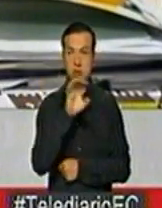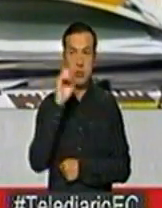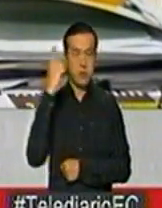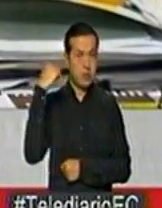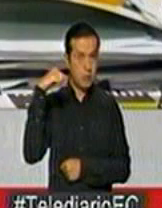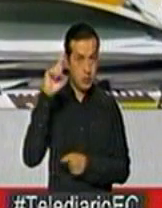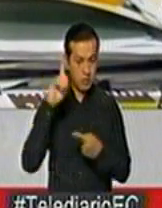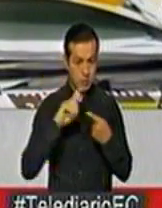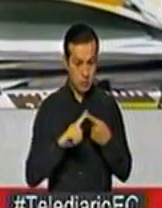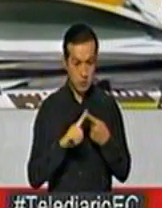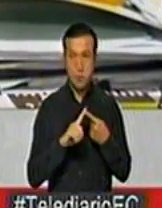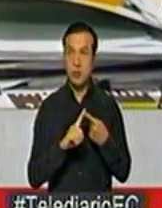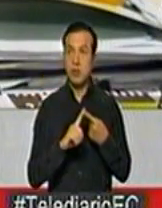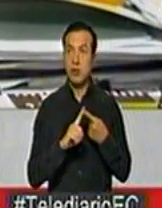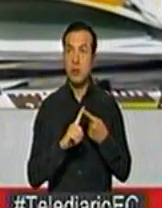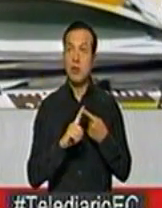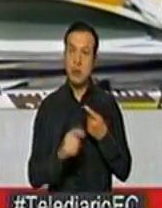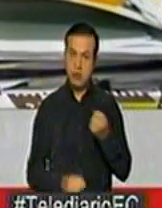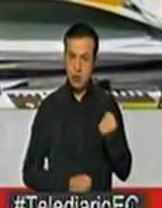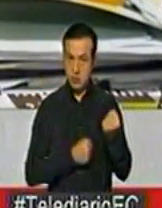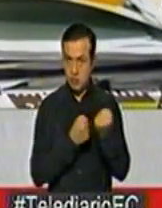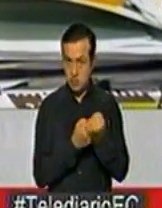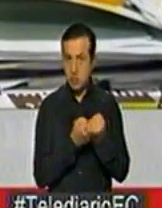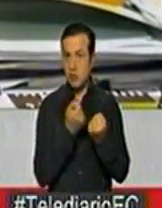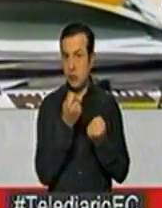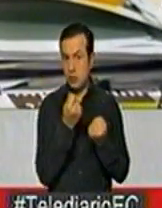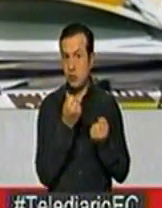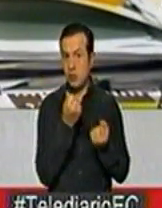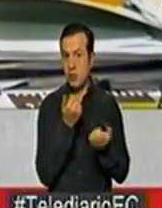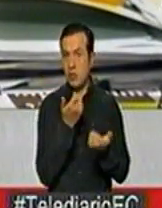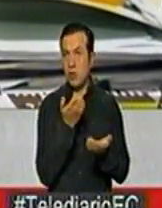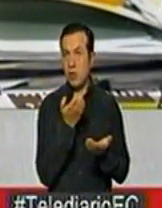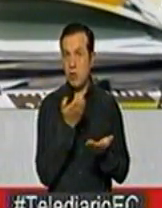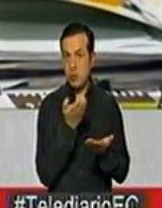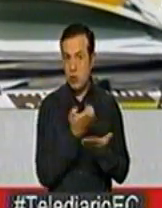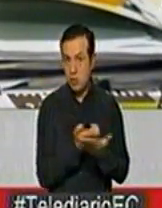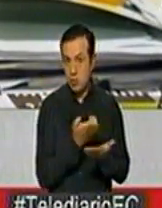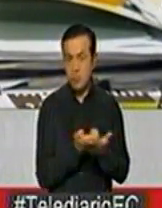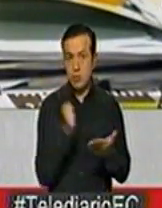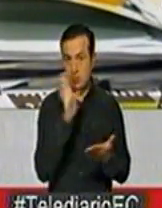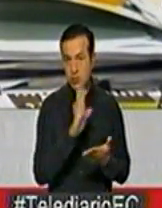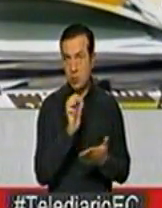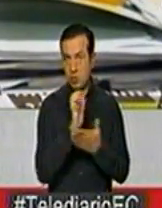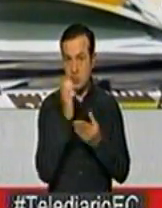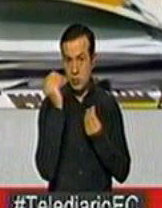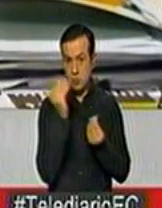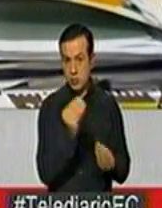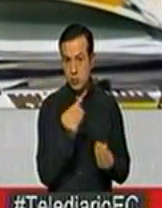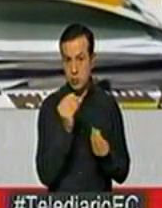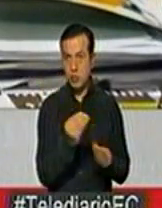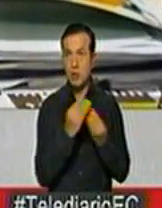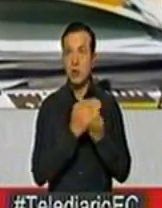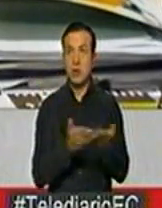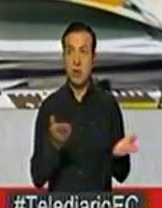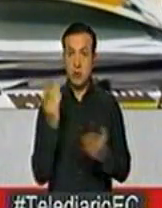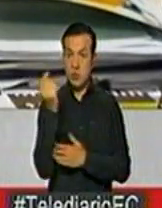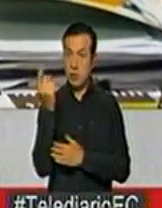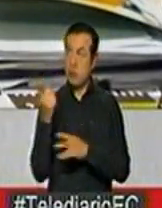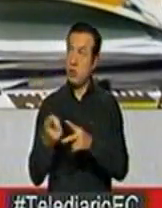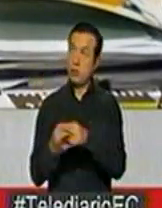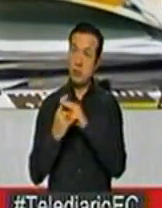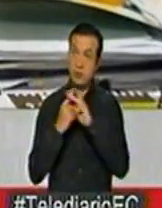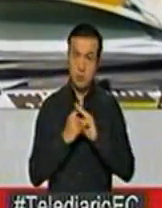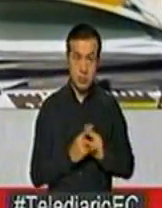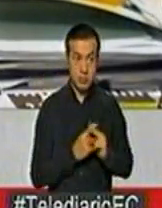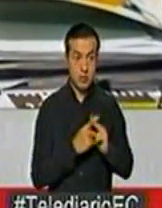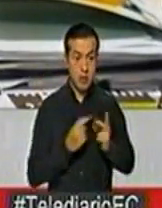millones, que de hecho favorecen a la caja fiscal, favorecen al país, porque este tipo de créditos no